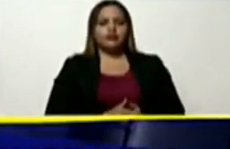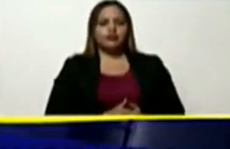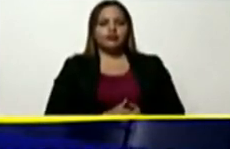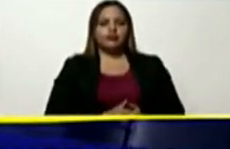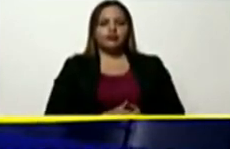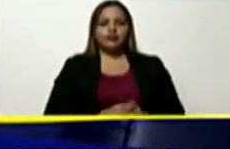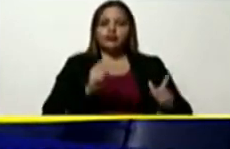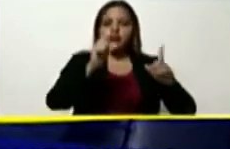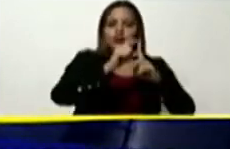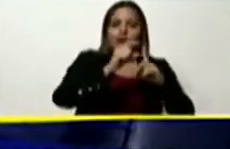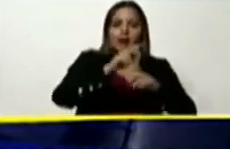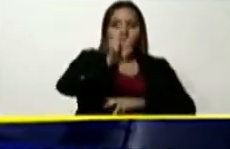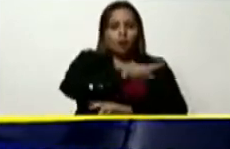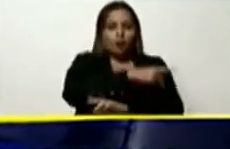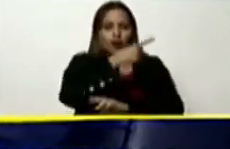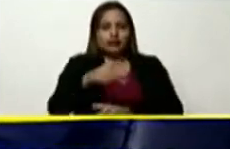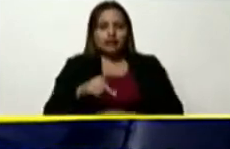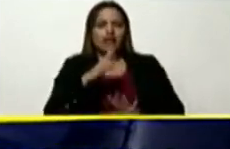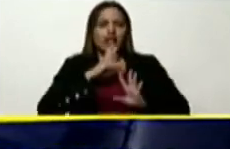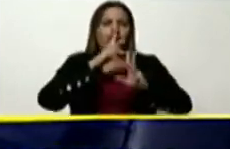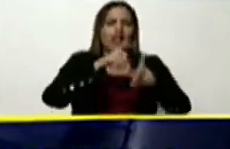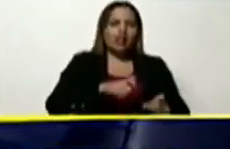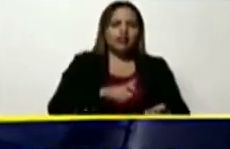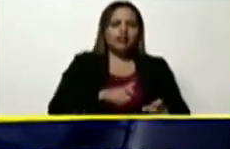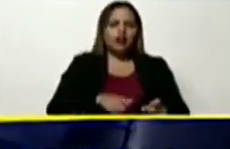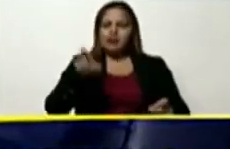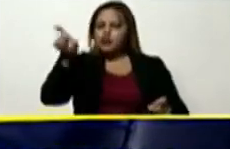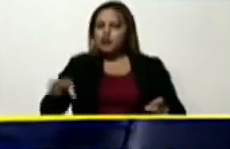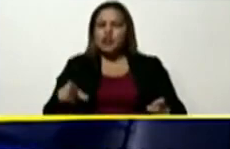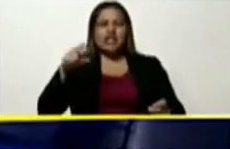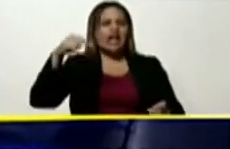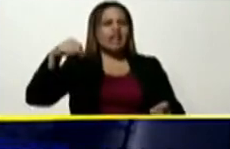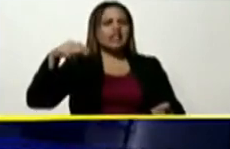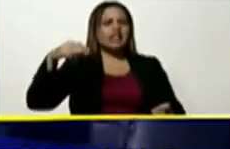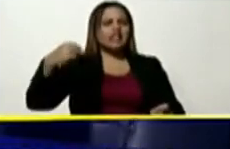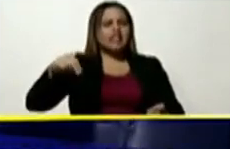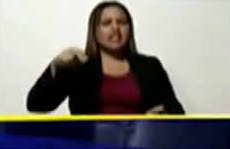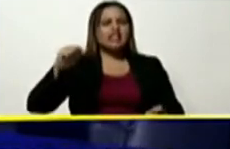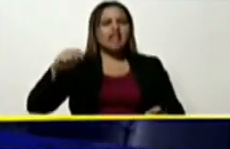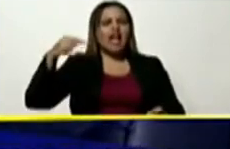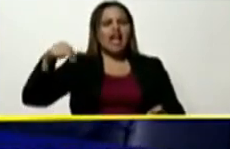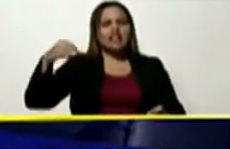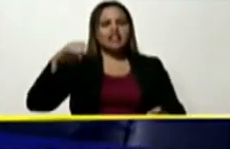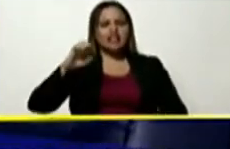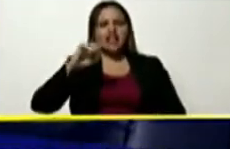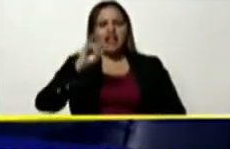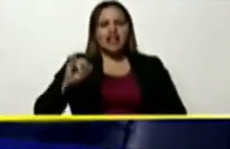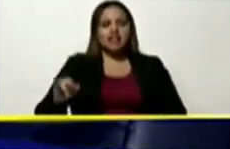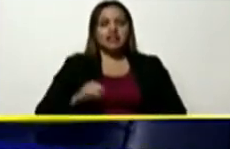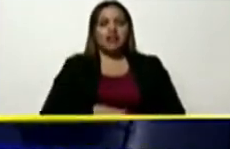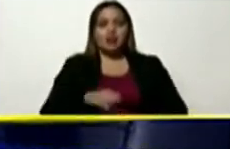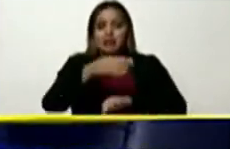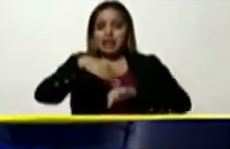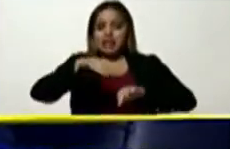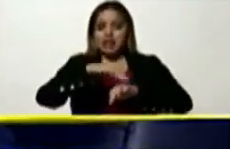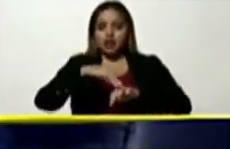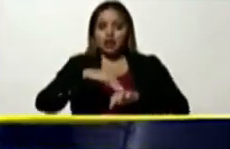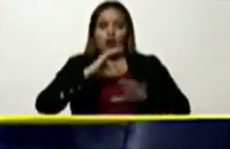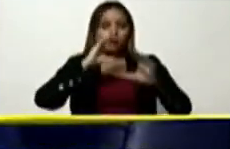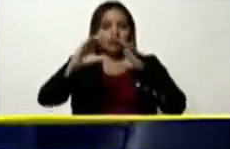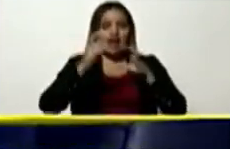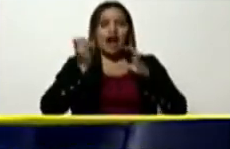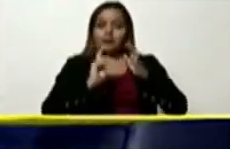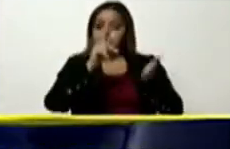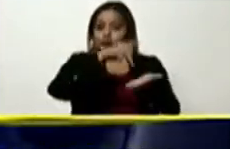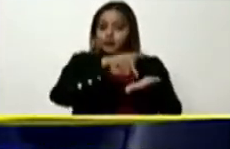recitales. El poeta Freddy Ñáñez vamos a tener aquí, después de haber estado en un festival, lo vamos a tener